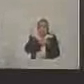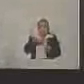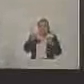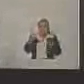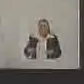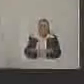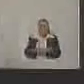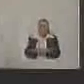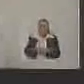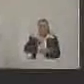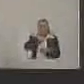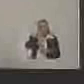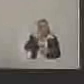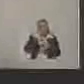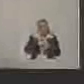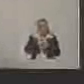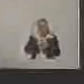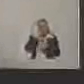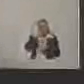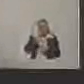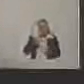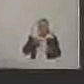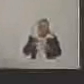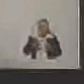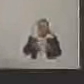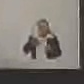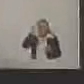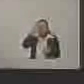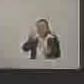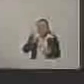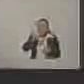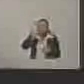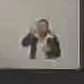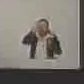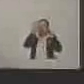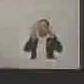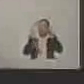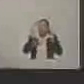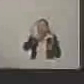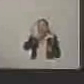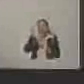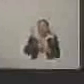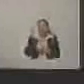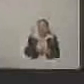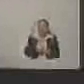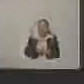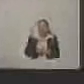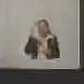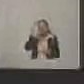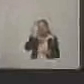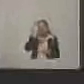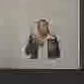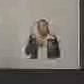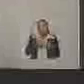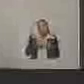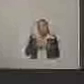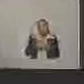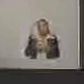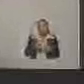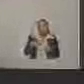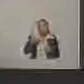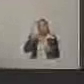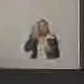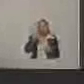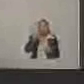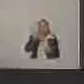que luchas por un mundo mejor desde la más honrosa de las trincheras, que es tu casa. Me quiero